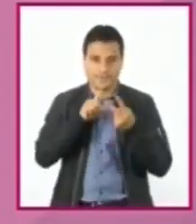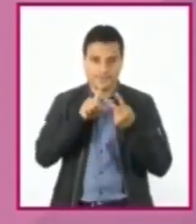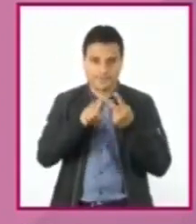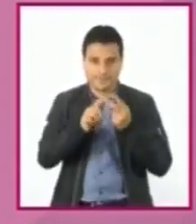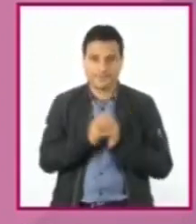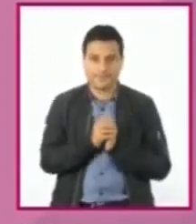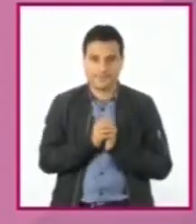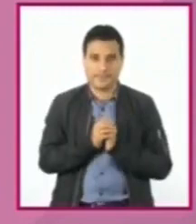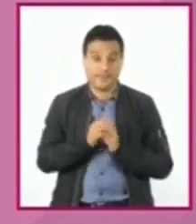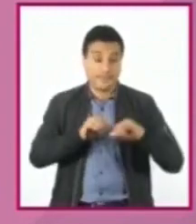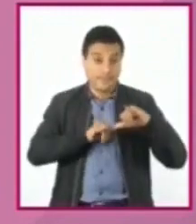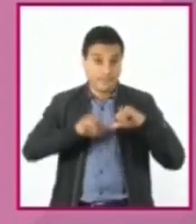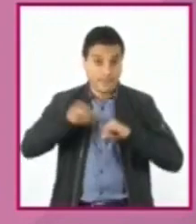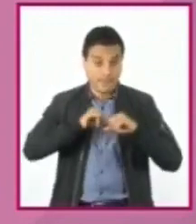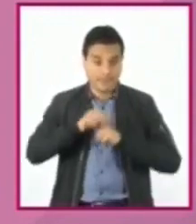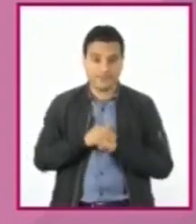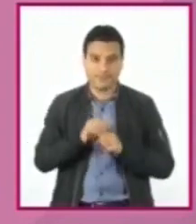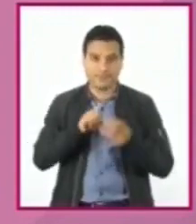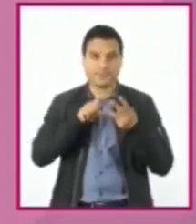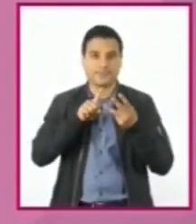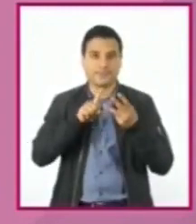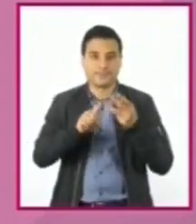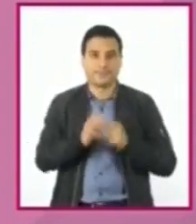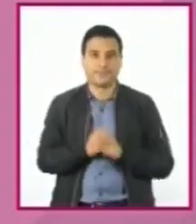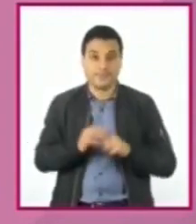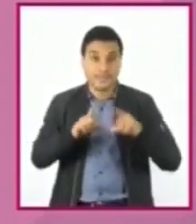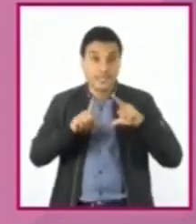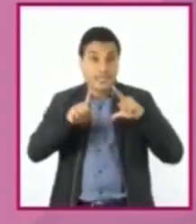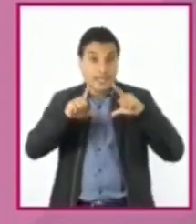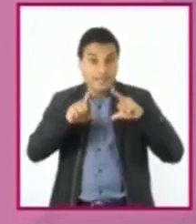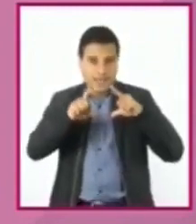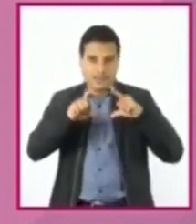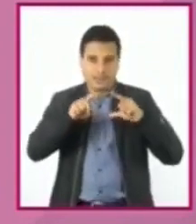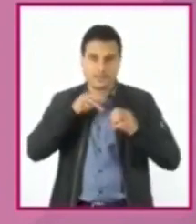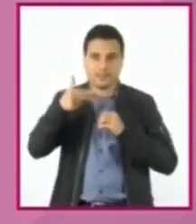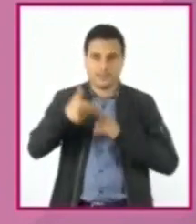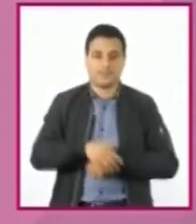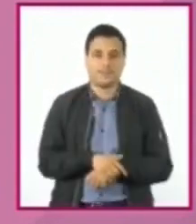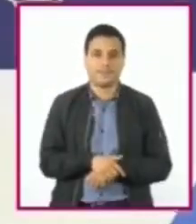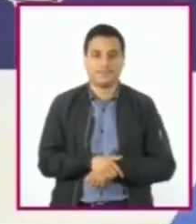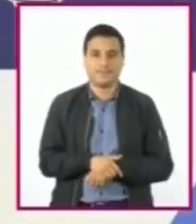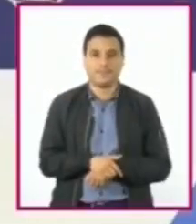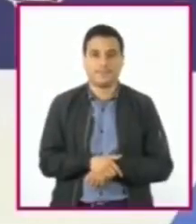B. Mapa. C. Imagen satelital.